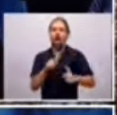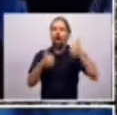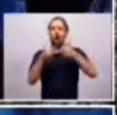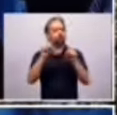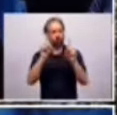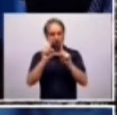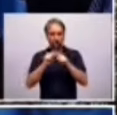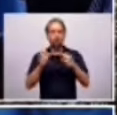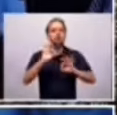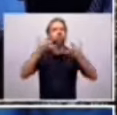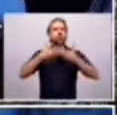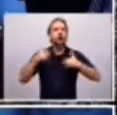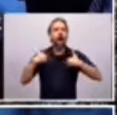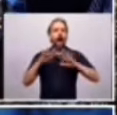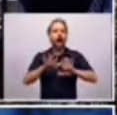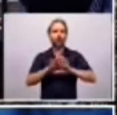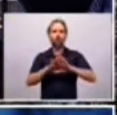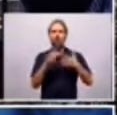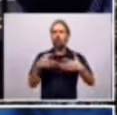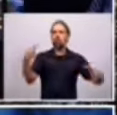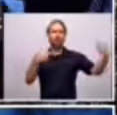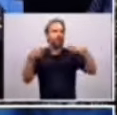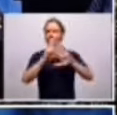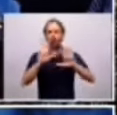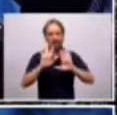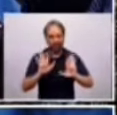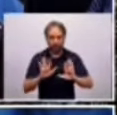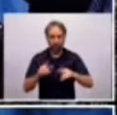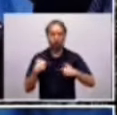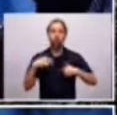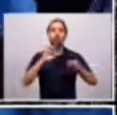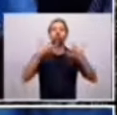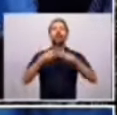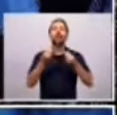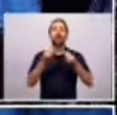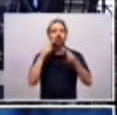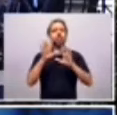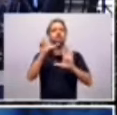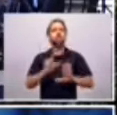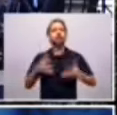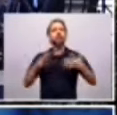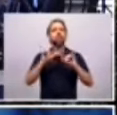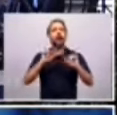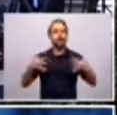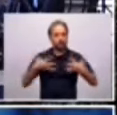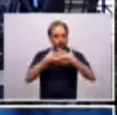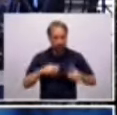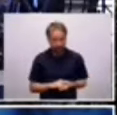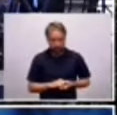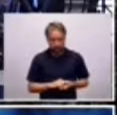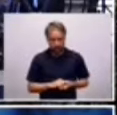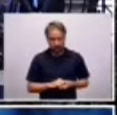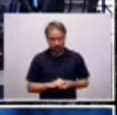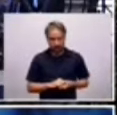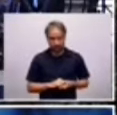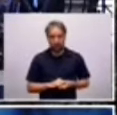de los intereses del pueblo de nuestra provincia ante el plan de ajuste económico, el DNU inconstitucional y un paquete de leyes